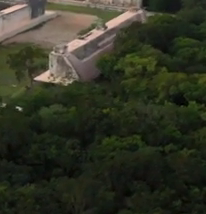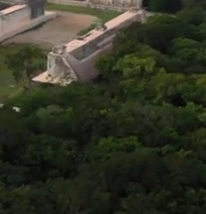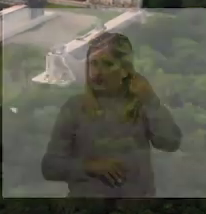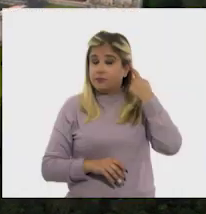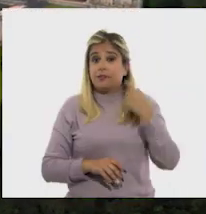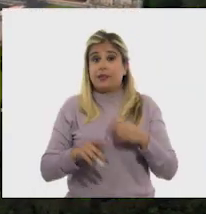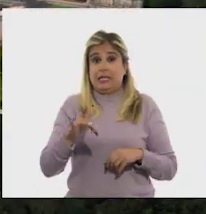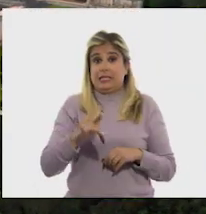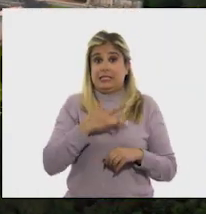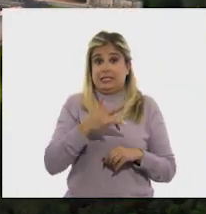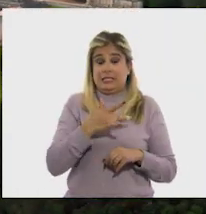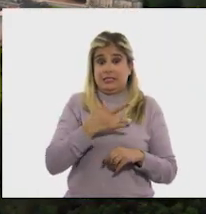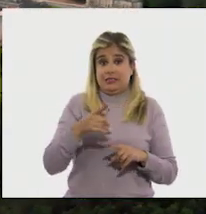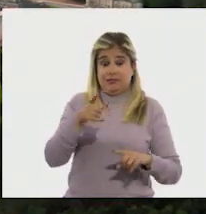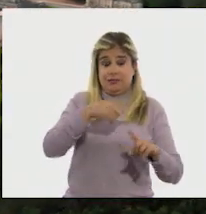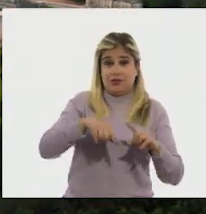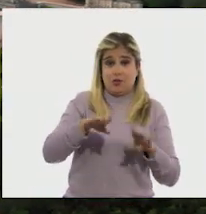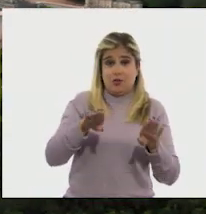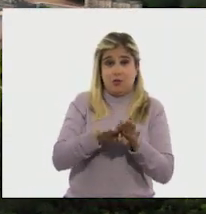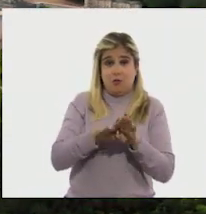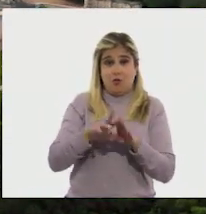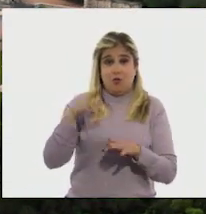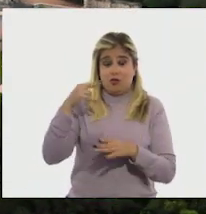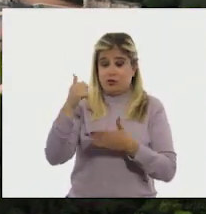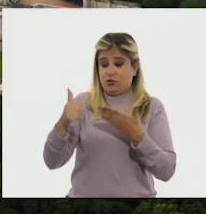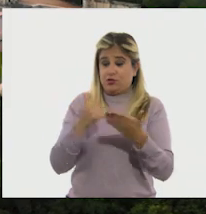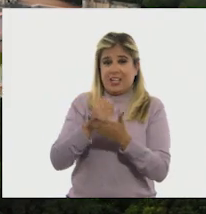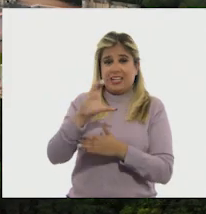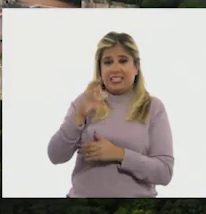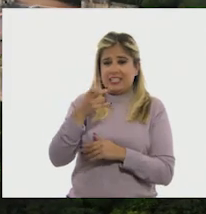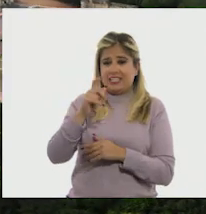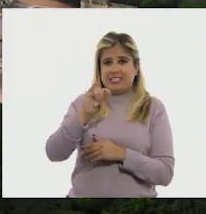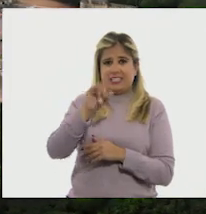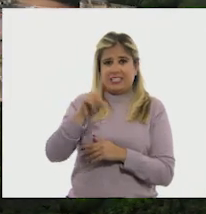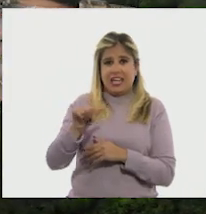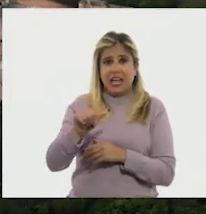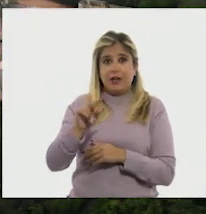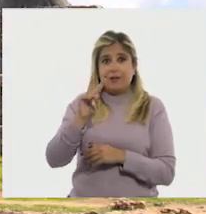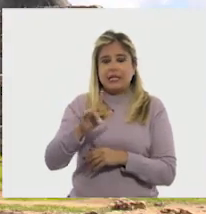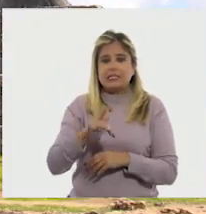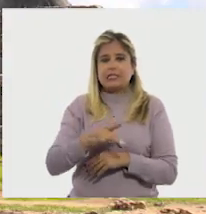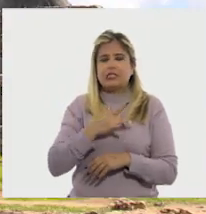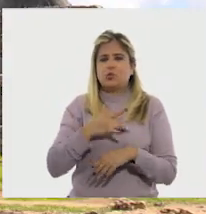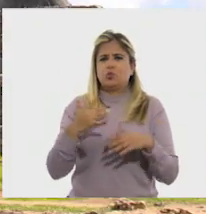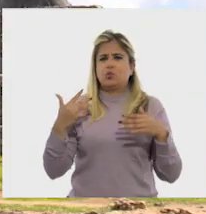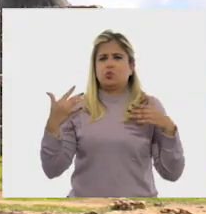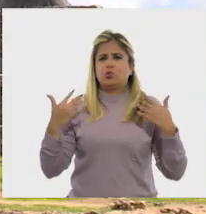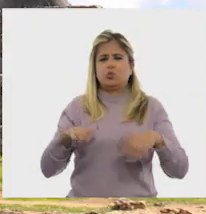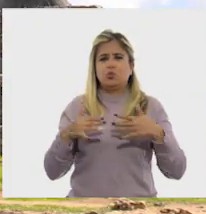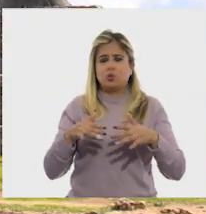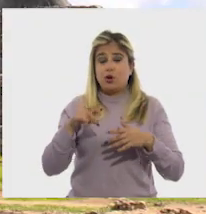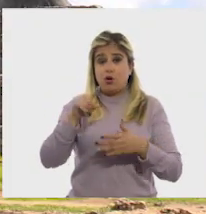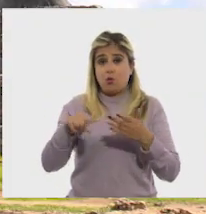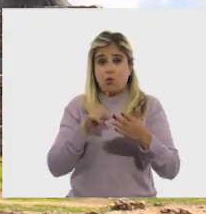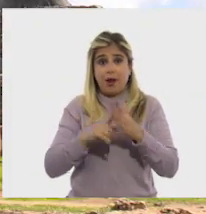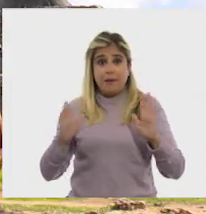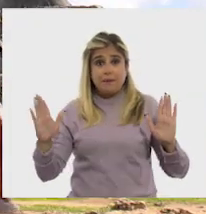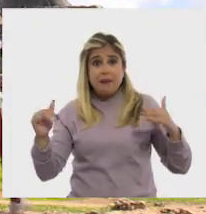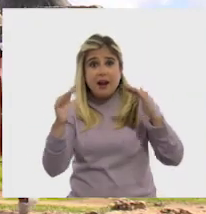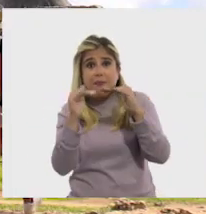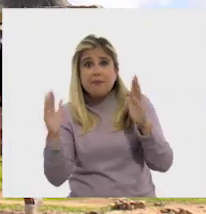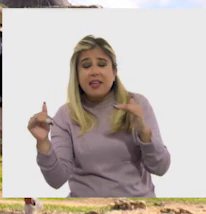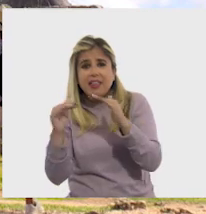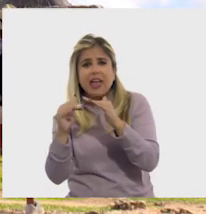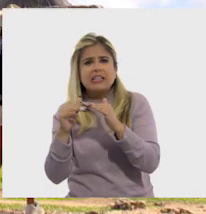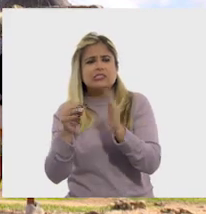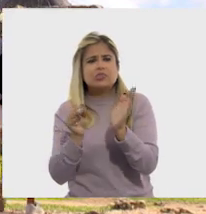La sensación al visitar la majestuosa ciudad de Chichén Itzá es indescriptible. La zona arqueológica conserva muy bien